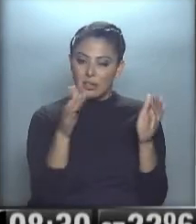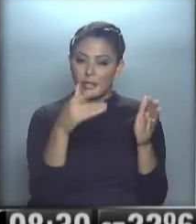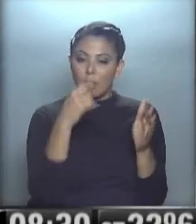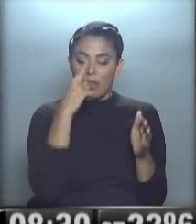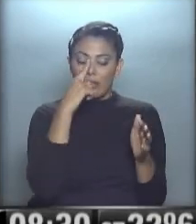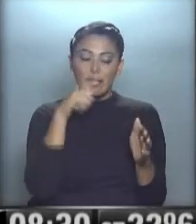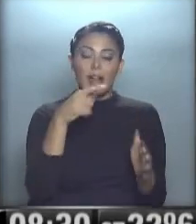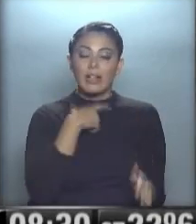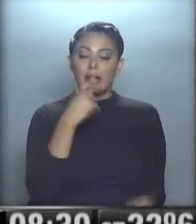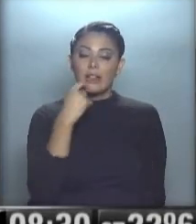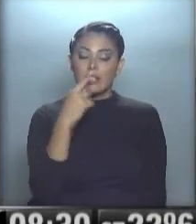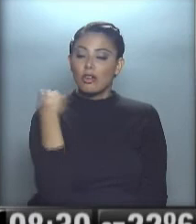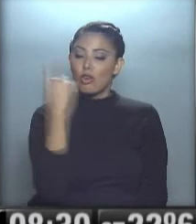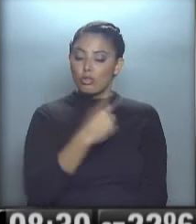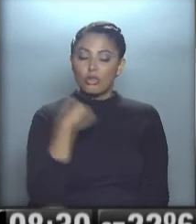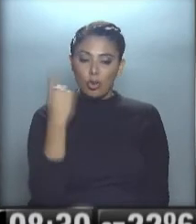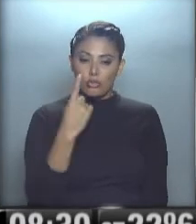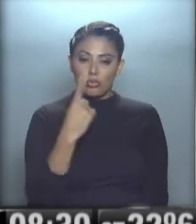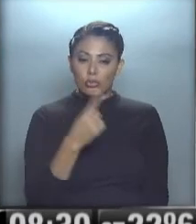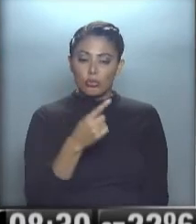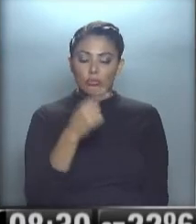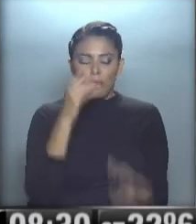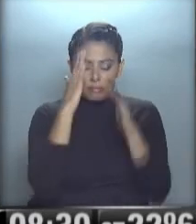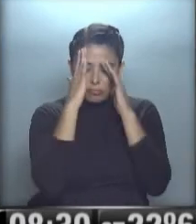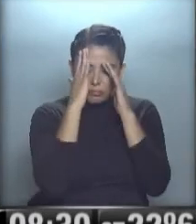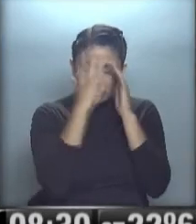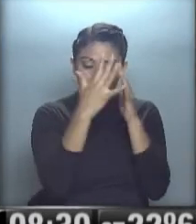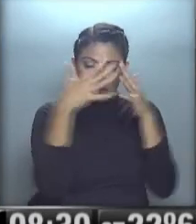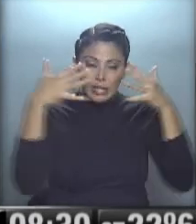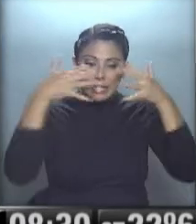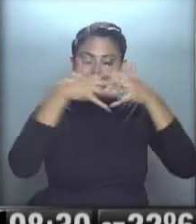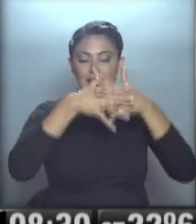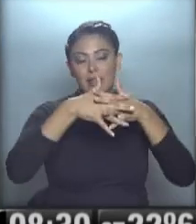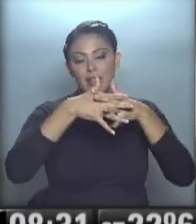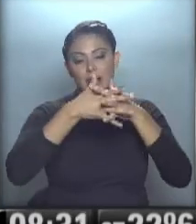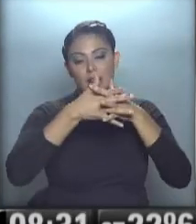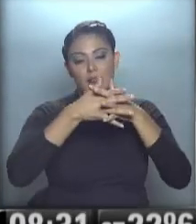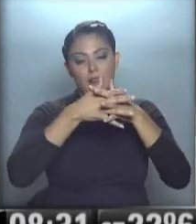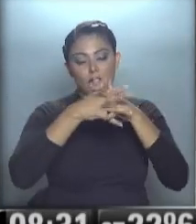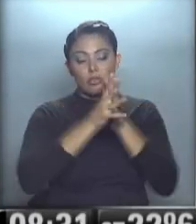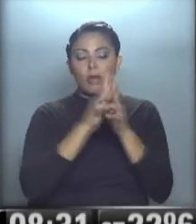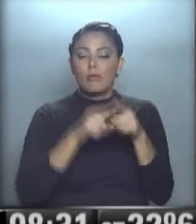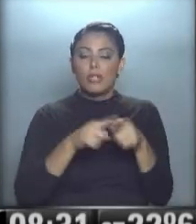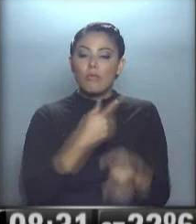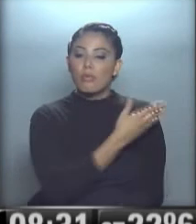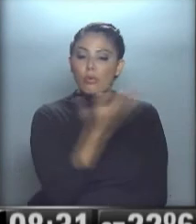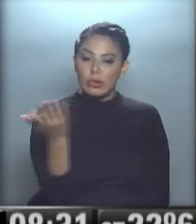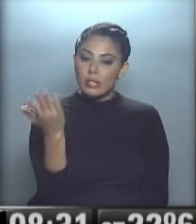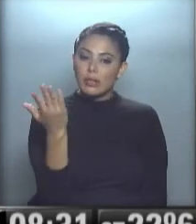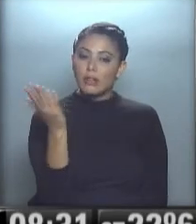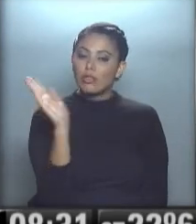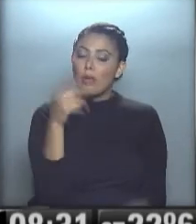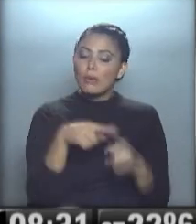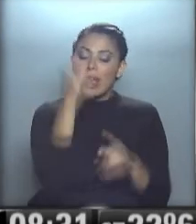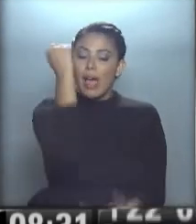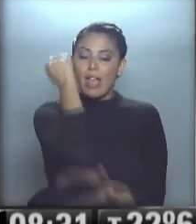que nosotros tenemos una visión integral de las políticas públicas para que la política